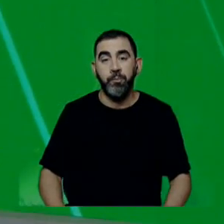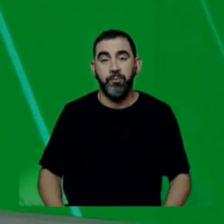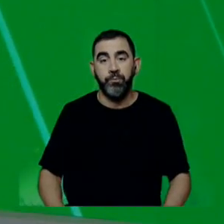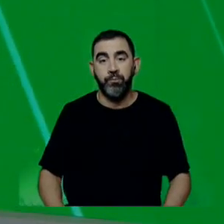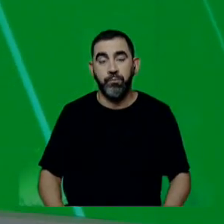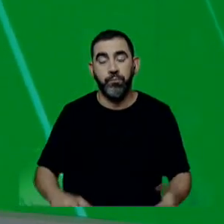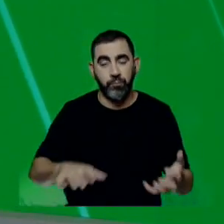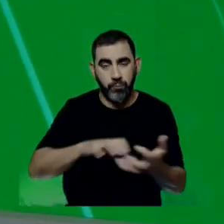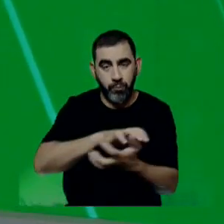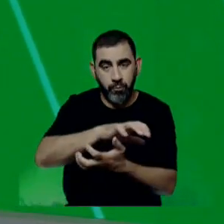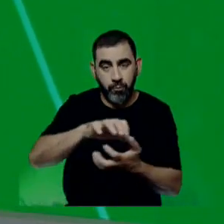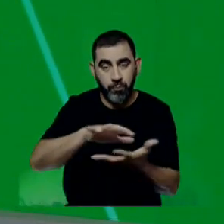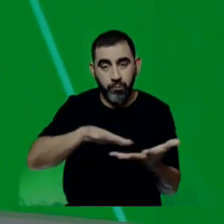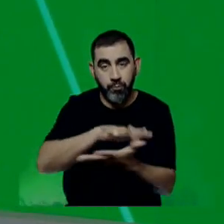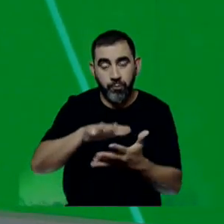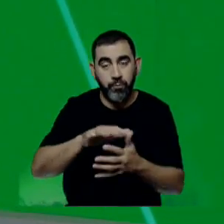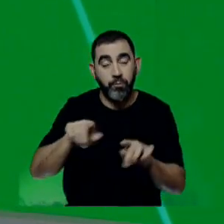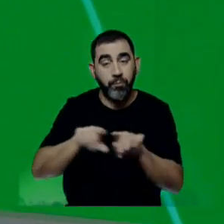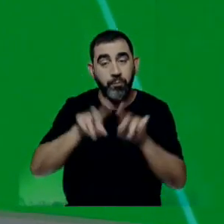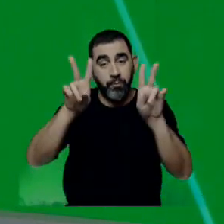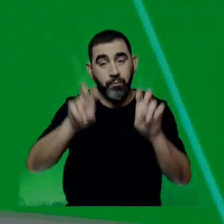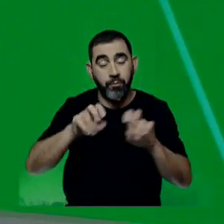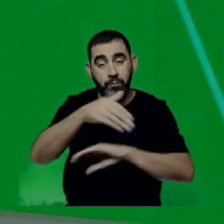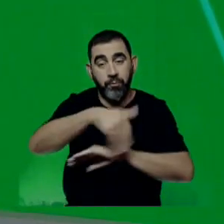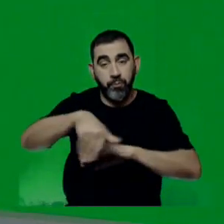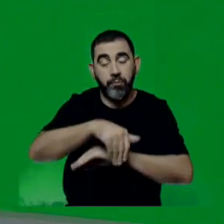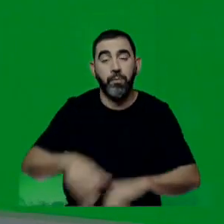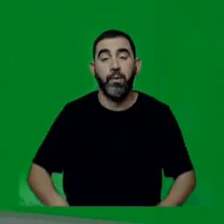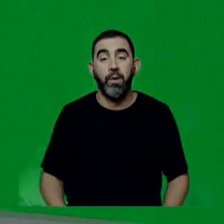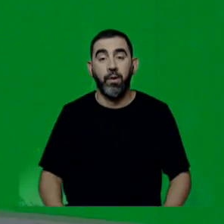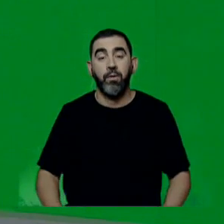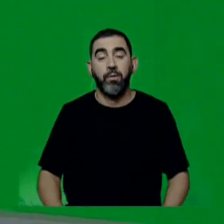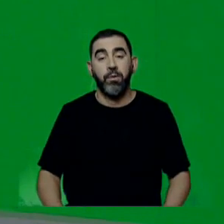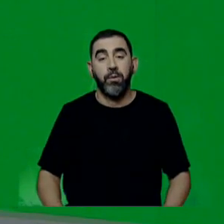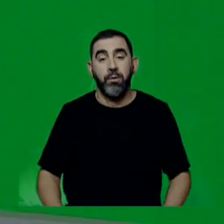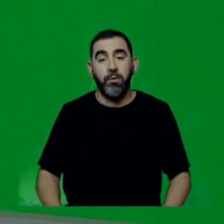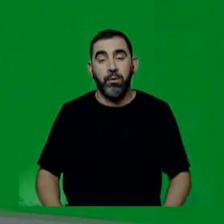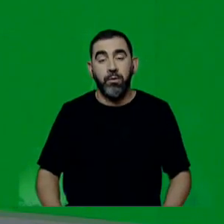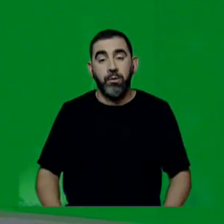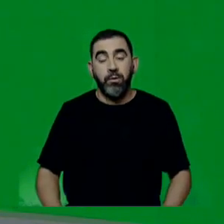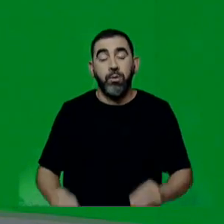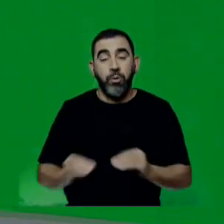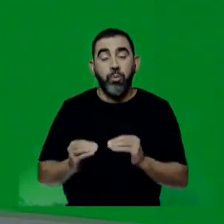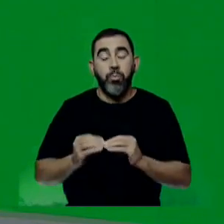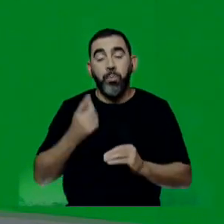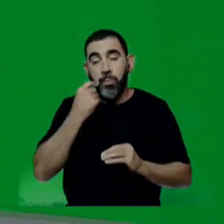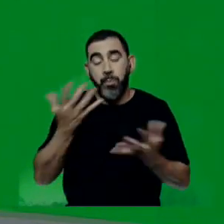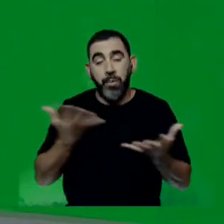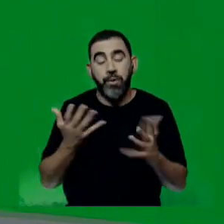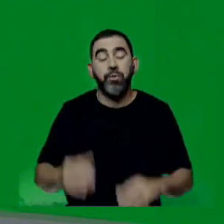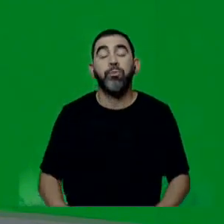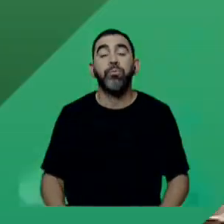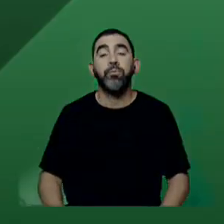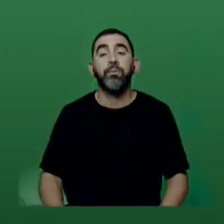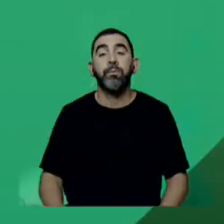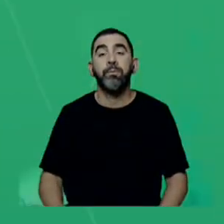Bueno, compleja la situación y vamos a seguir en tema, pero desde exteriores, y es por eso que ya hacemos contacto con nuestro móvil a cargo de Federico Jurkovic. Fede, ¿qué tal?